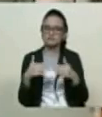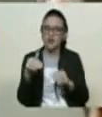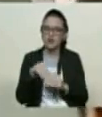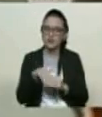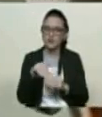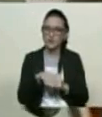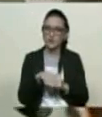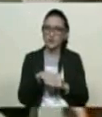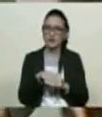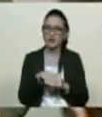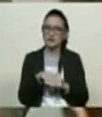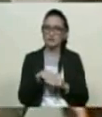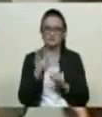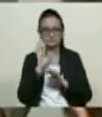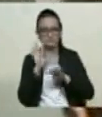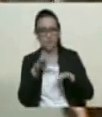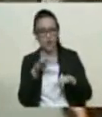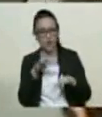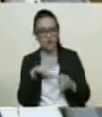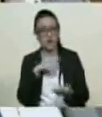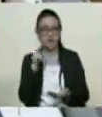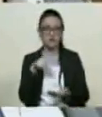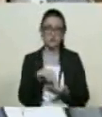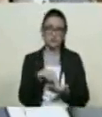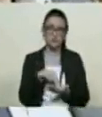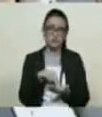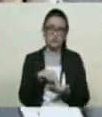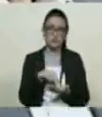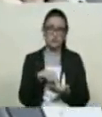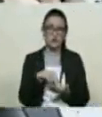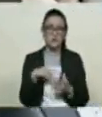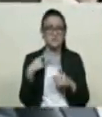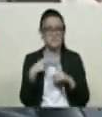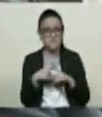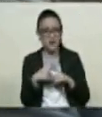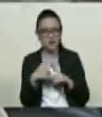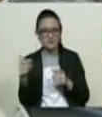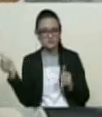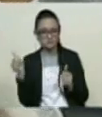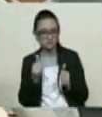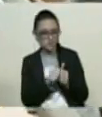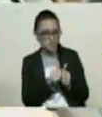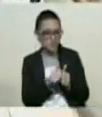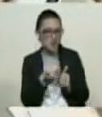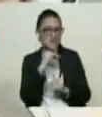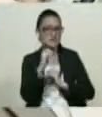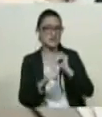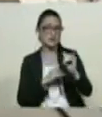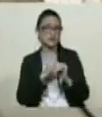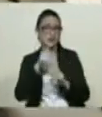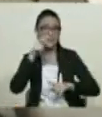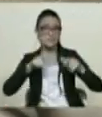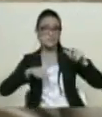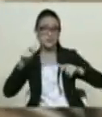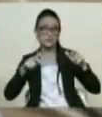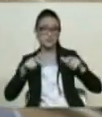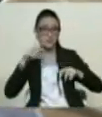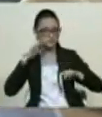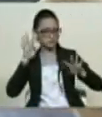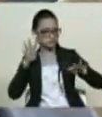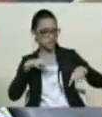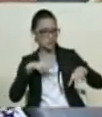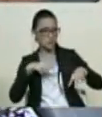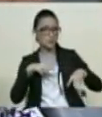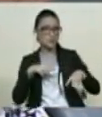la observación nacional y también tenemos el acompañamiento internacional. Son cuatro, es